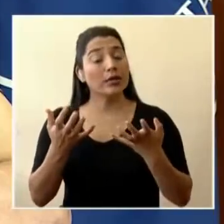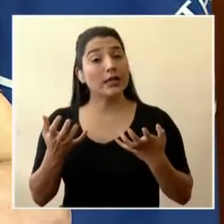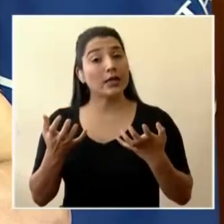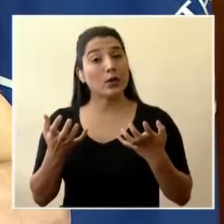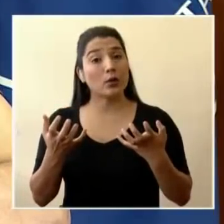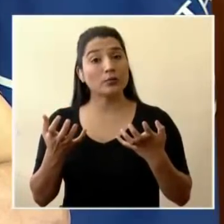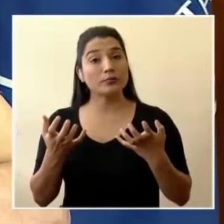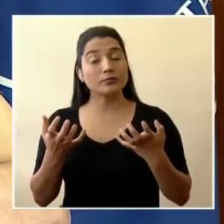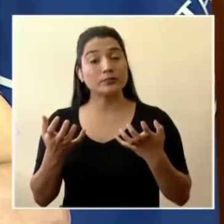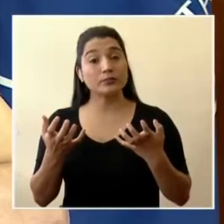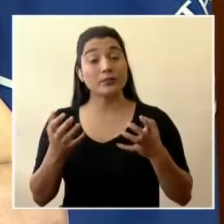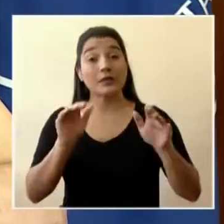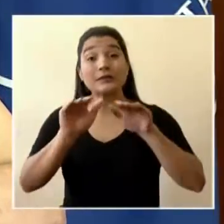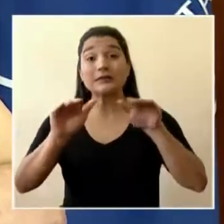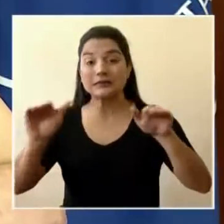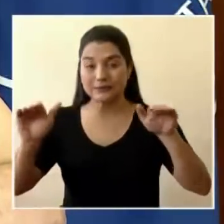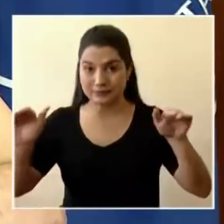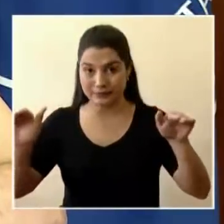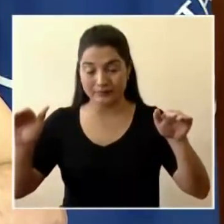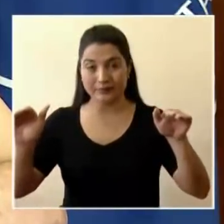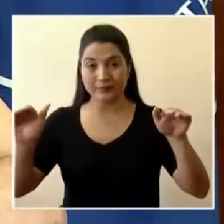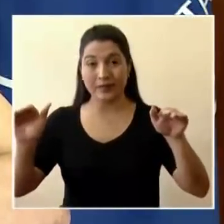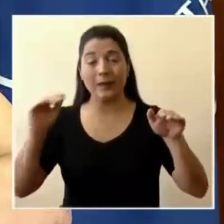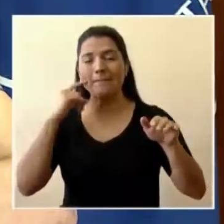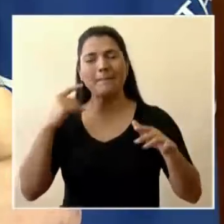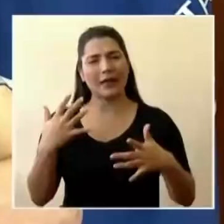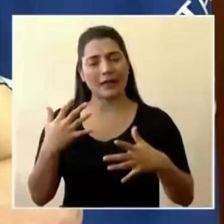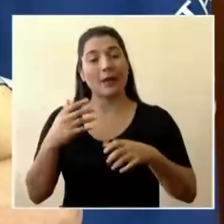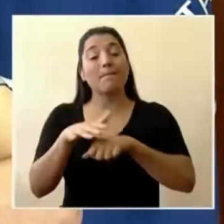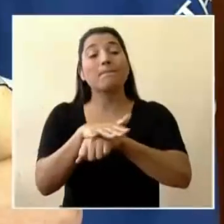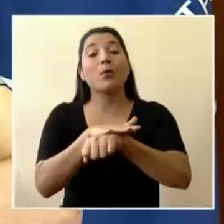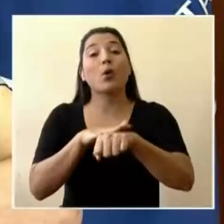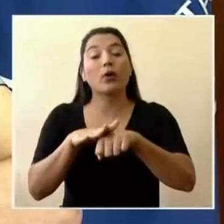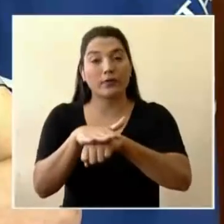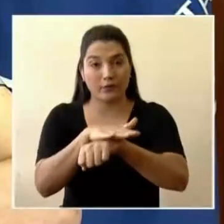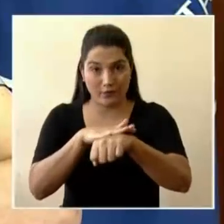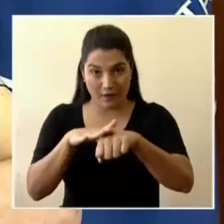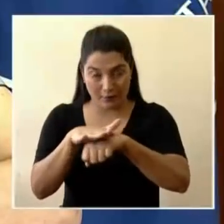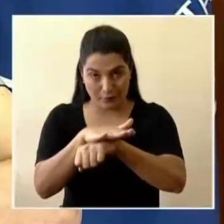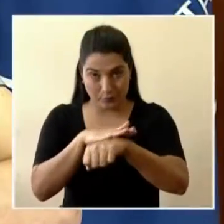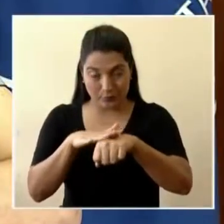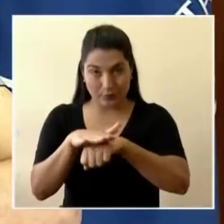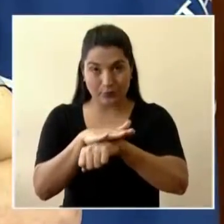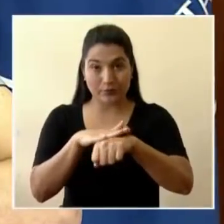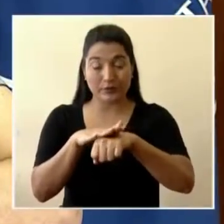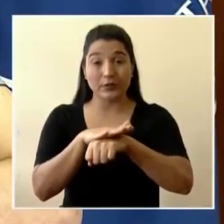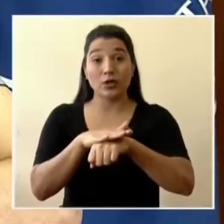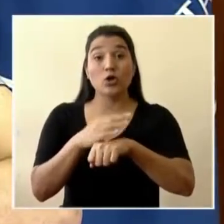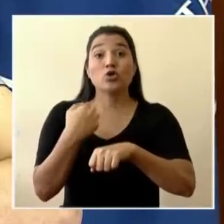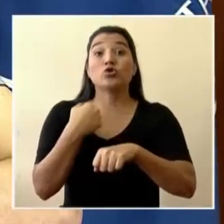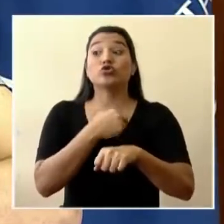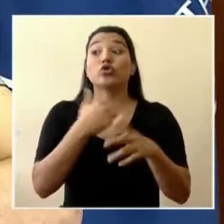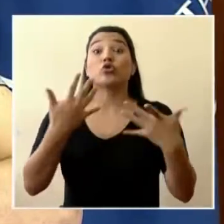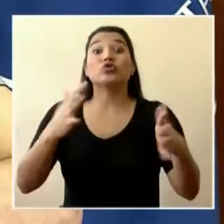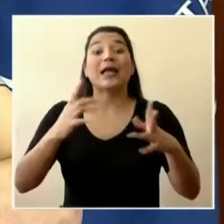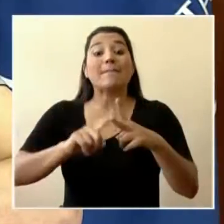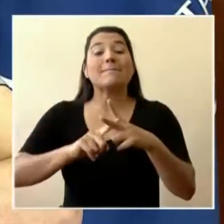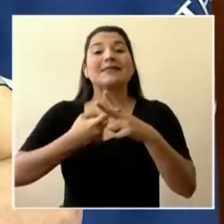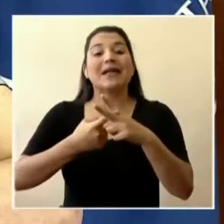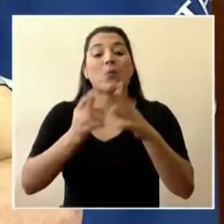un llamado acá a que, por favor, en vista de que hemos activado el Plan